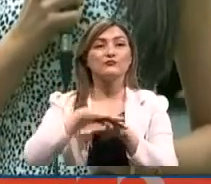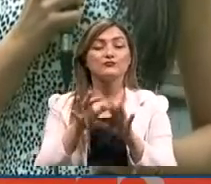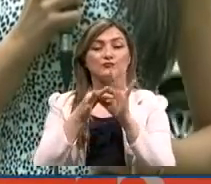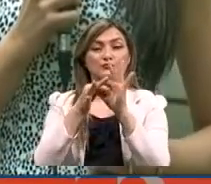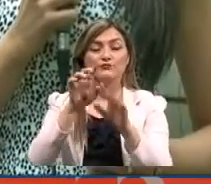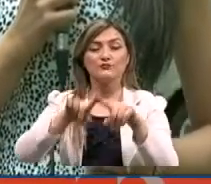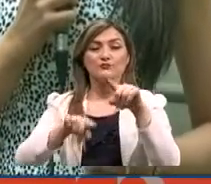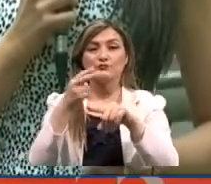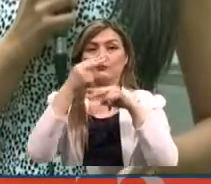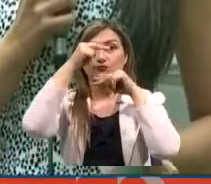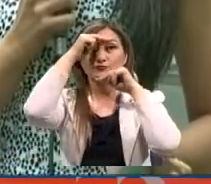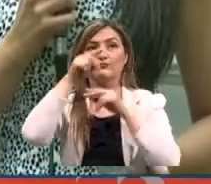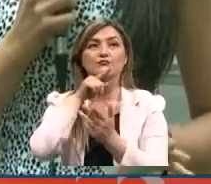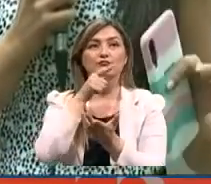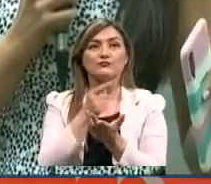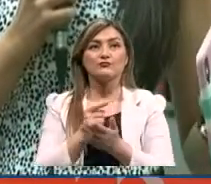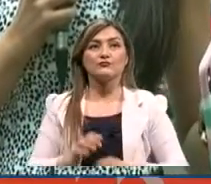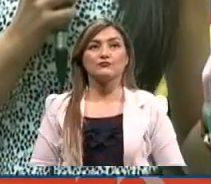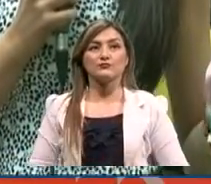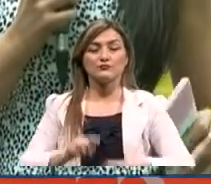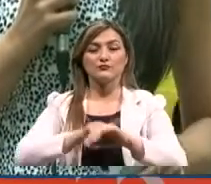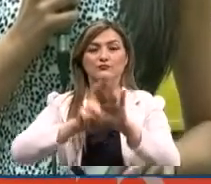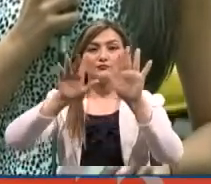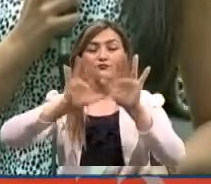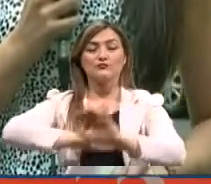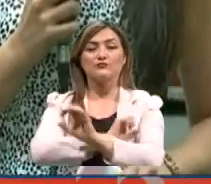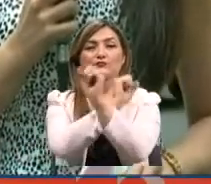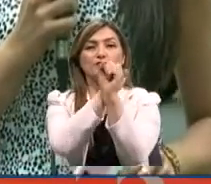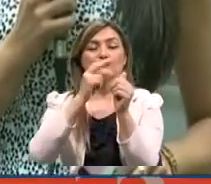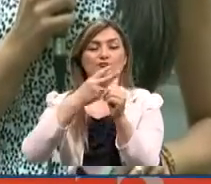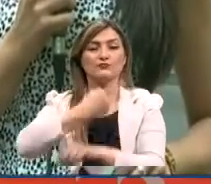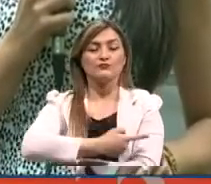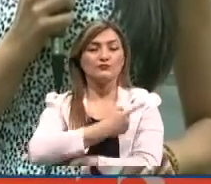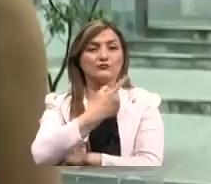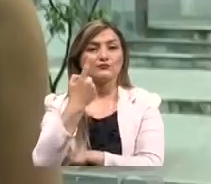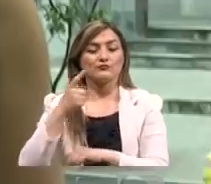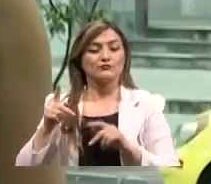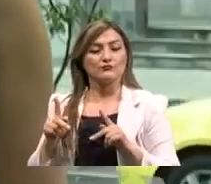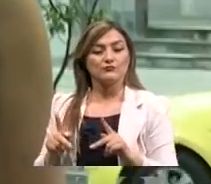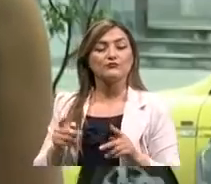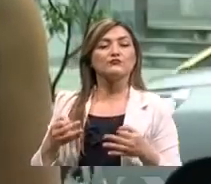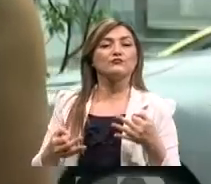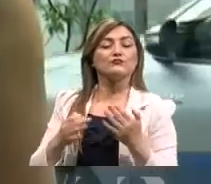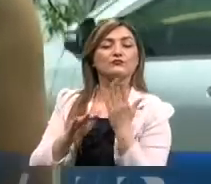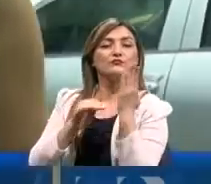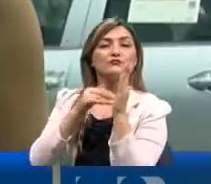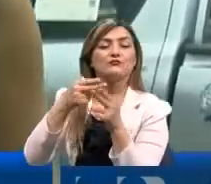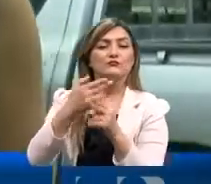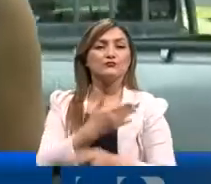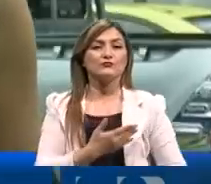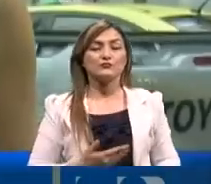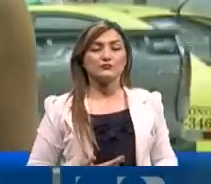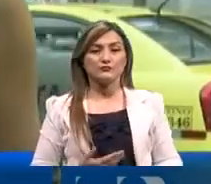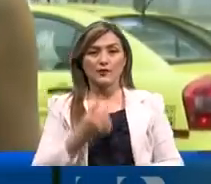Gracias, compañeras, amigos televidentes. Así es, desde las 10 de la mañana se desarrolla el segundo día de audiencia preparatoria de juicio en contra del expresidente